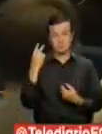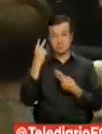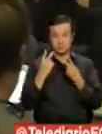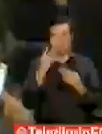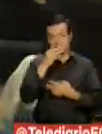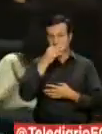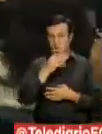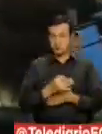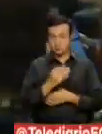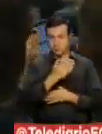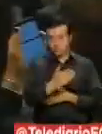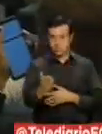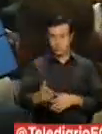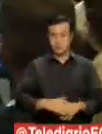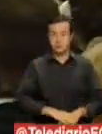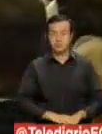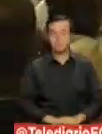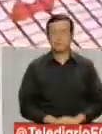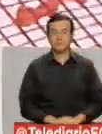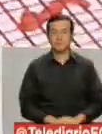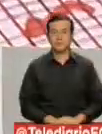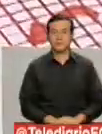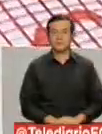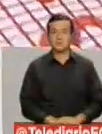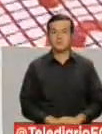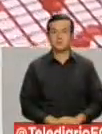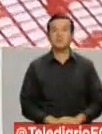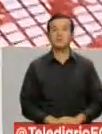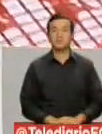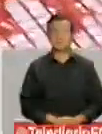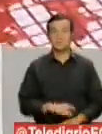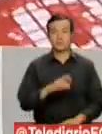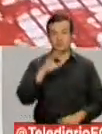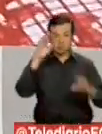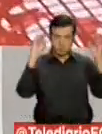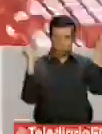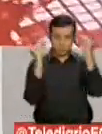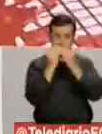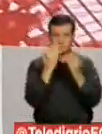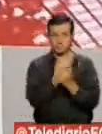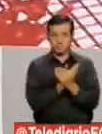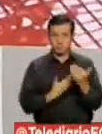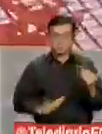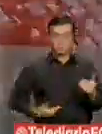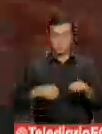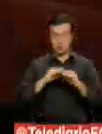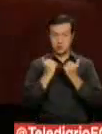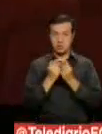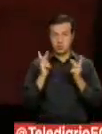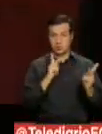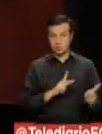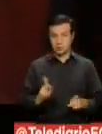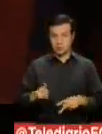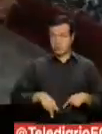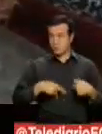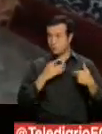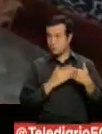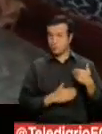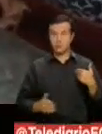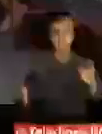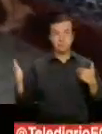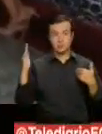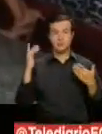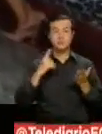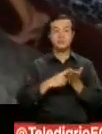oficial. Javier Ceballos, Telediario. Y Rocío de Moreno, presidenta del Comité Plan Toda una Vida, mantuvo